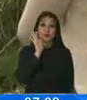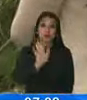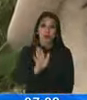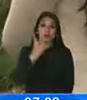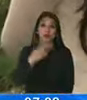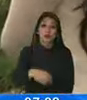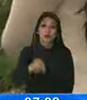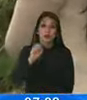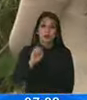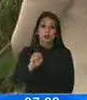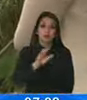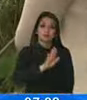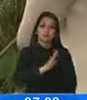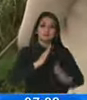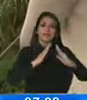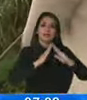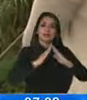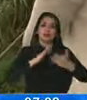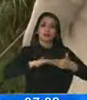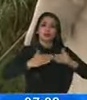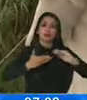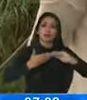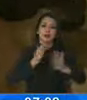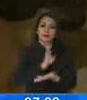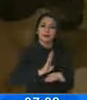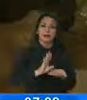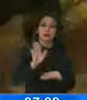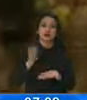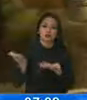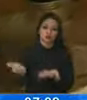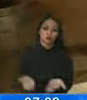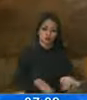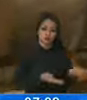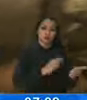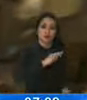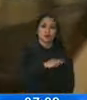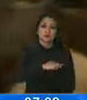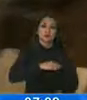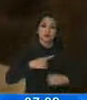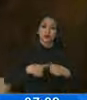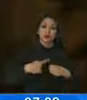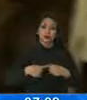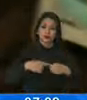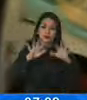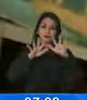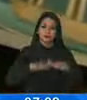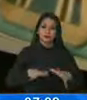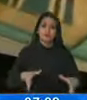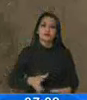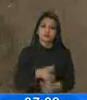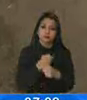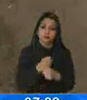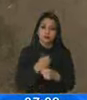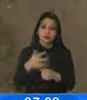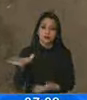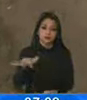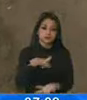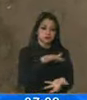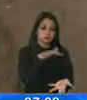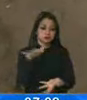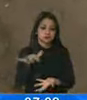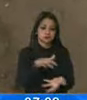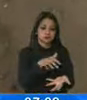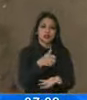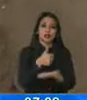hijo fueron acogidos en la casa comunal del barrio de Atucucho y el municipio de Quito. A través de la Secretaría de Seguridad le hizo llegar un kit de ayuda